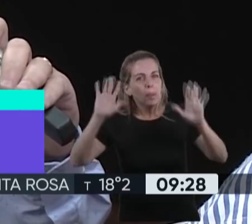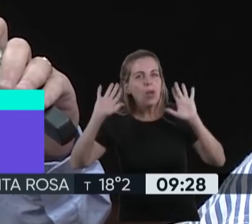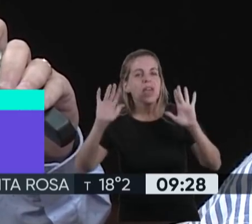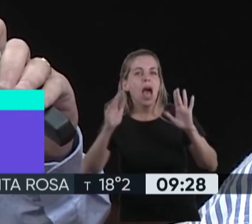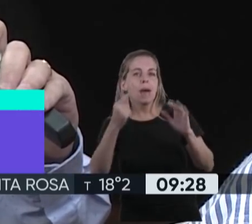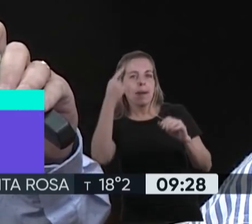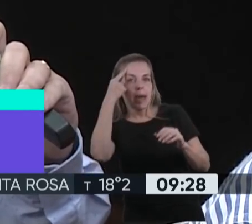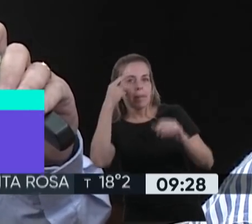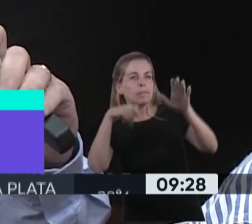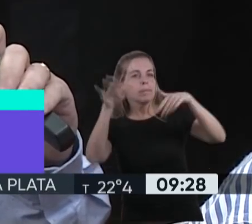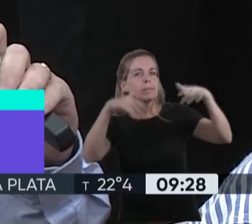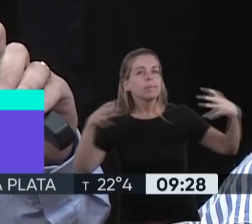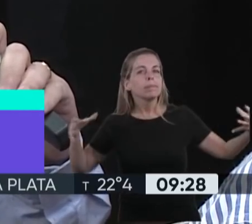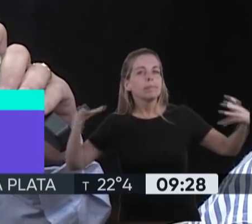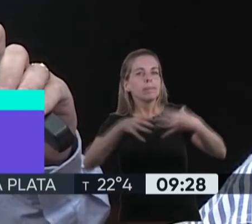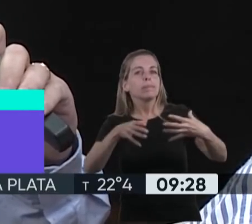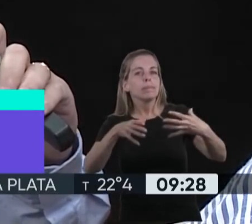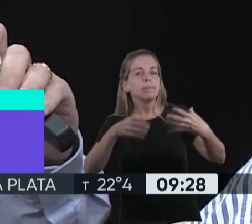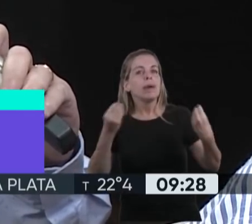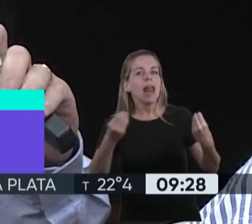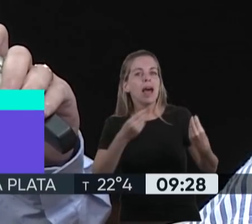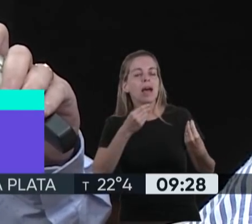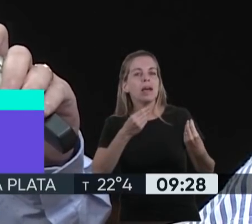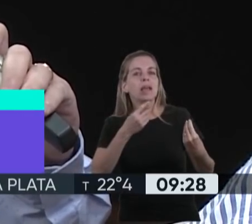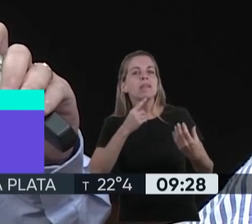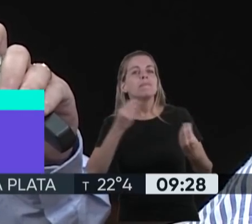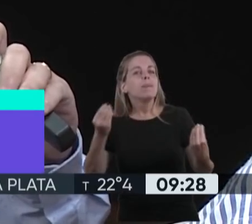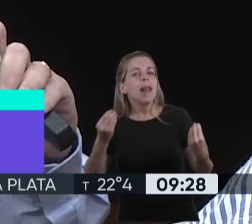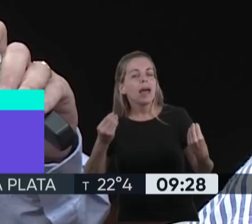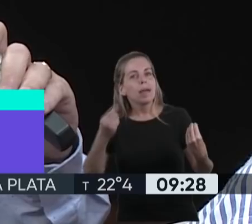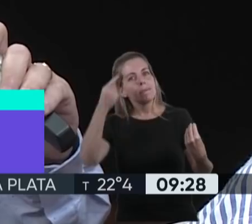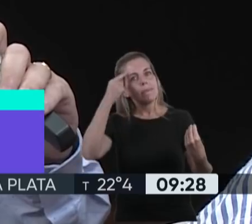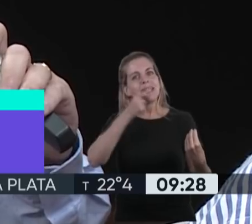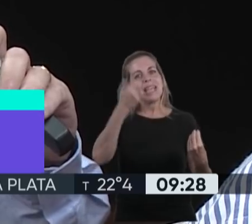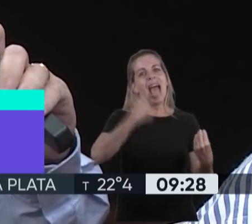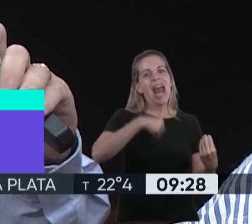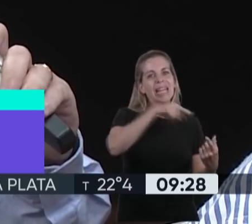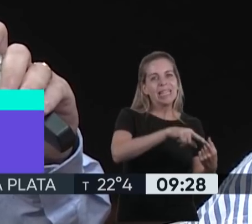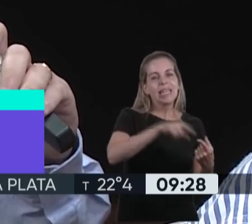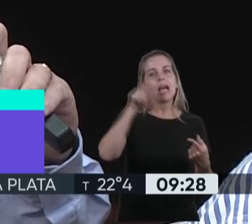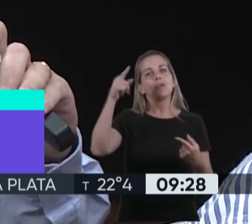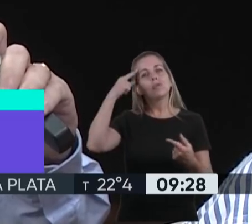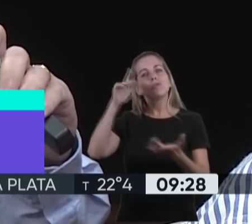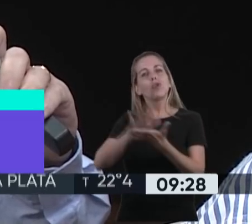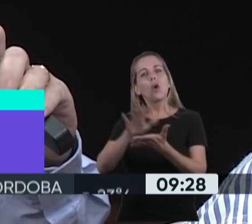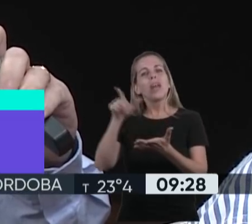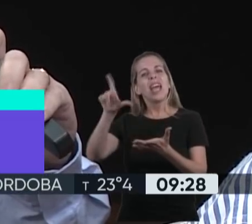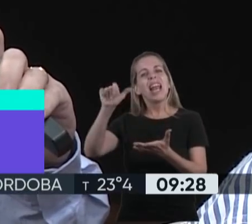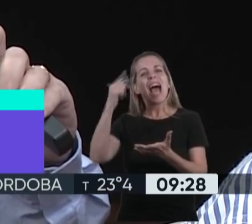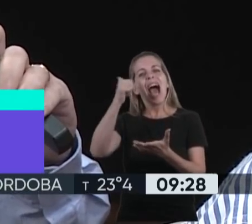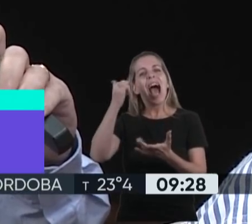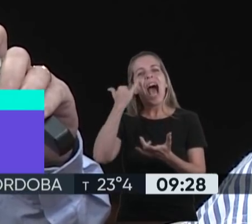una consulta popular para definir si Argentina debe ir en queja ante el Tribunal de la Haya a propósito de